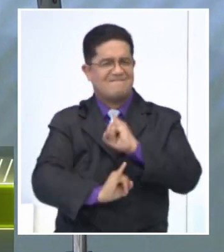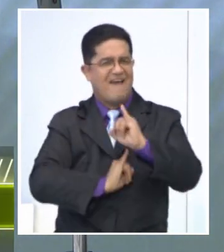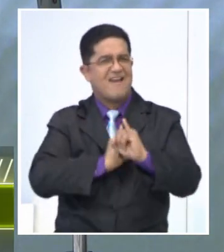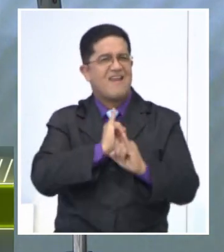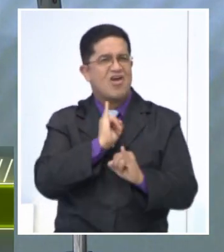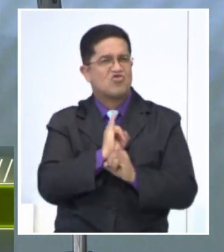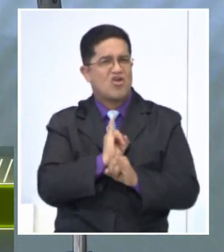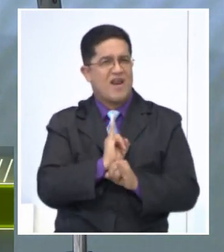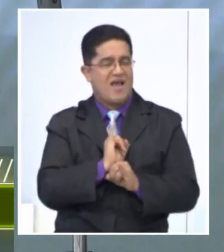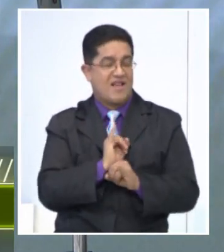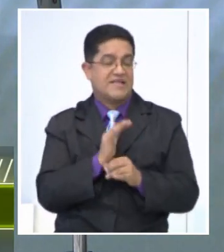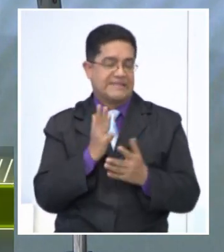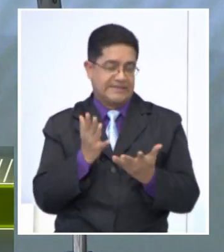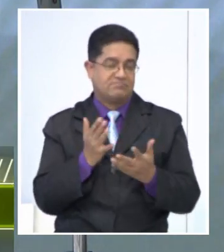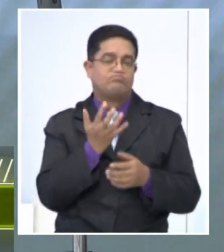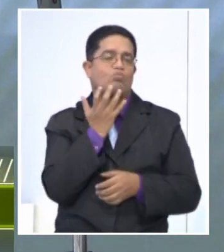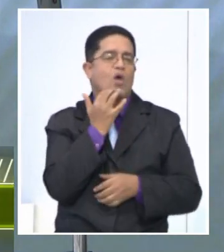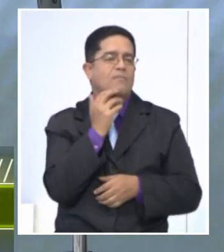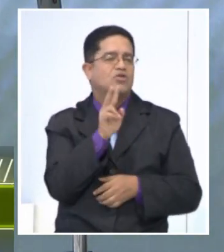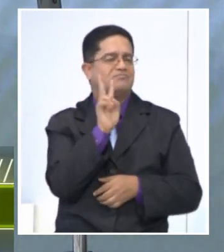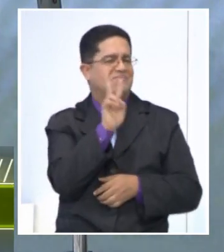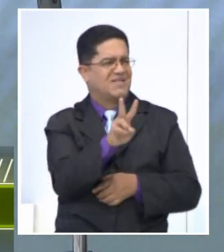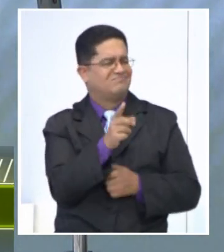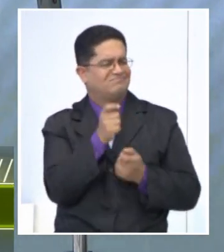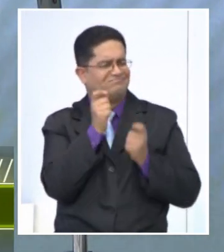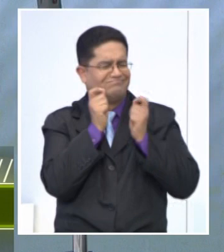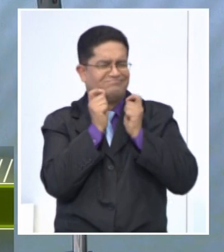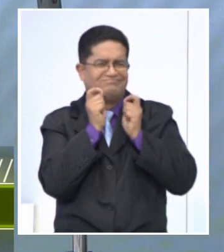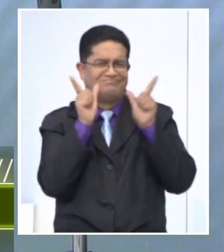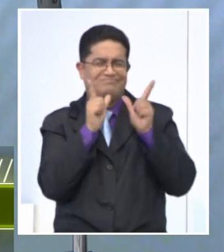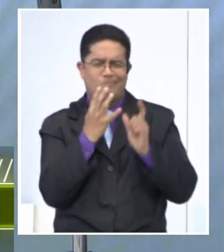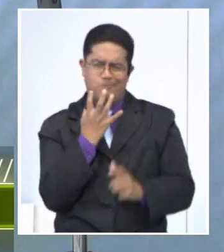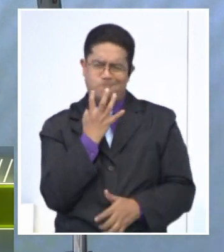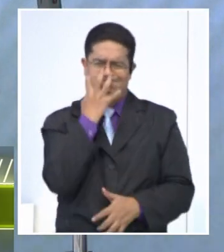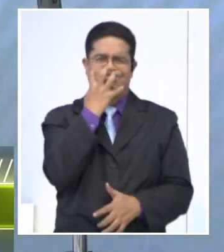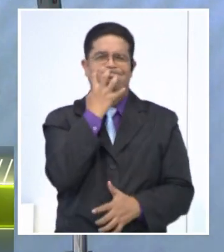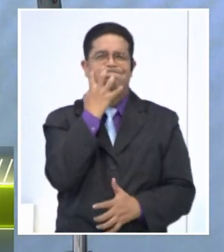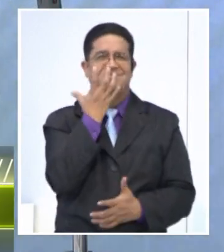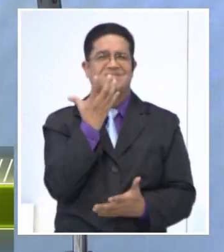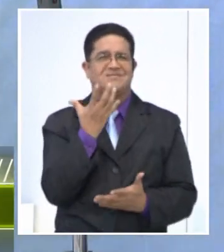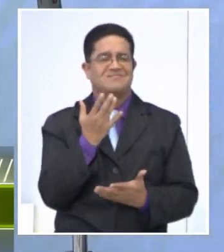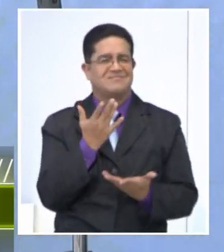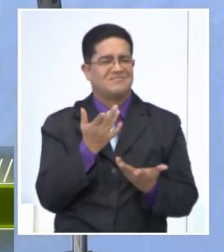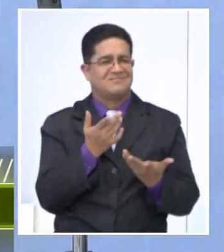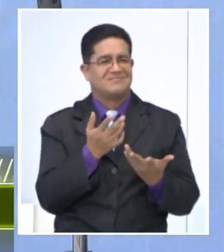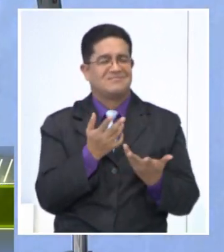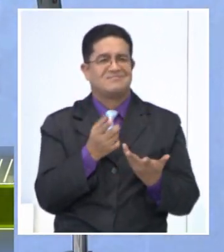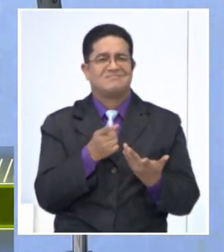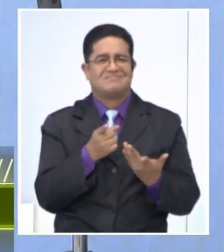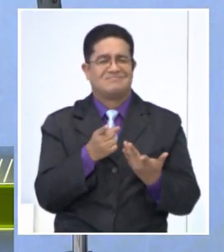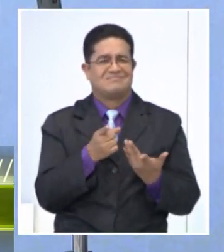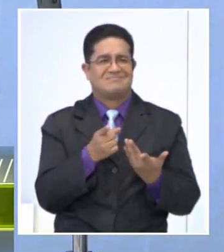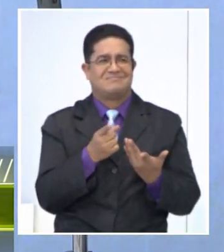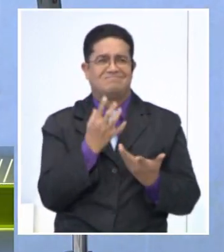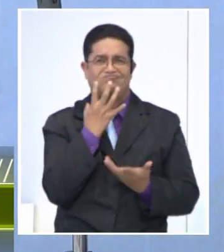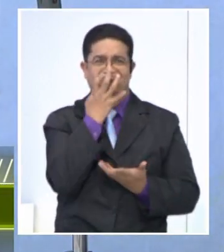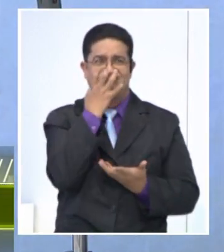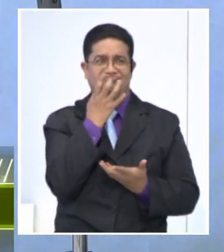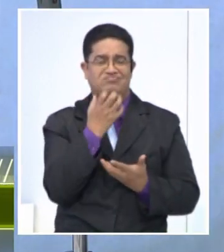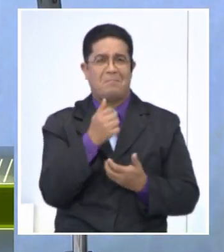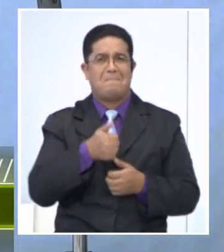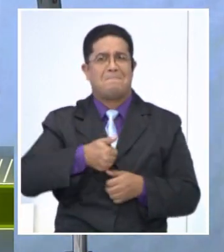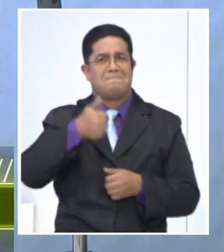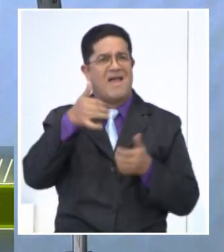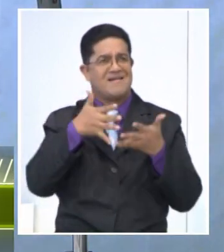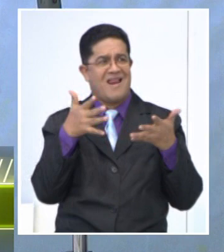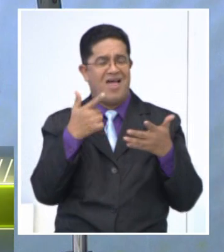hecho. Tú ves y tú dices, Dios mío, ¿por qué es esto? O sea, es una boca que no tiene una armonía con el resto de la cara, con el